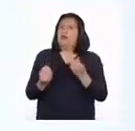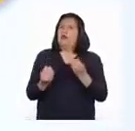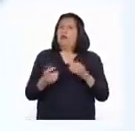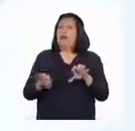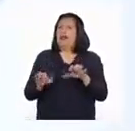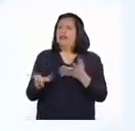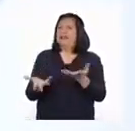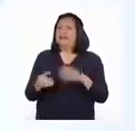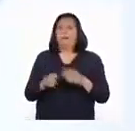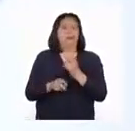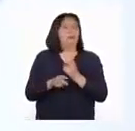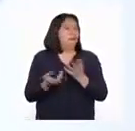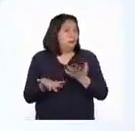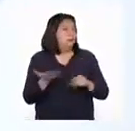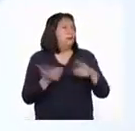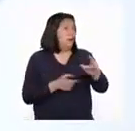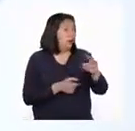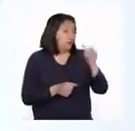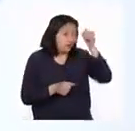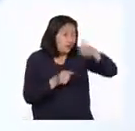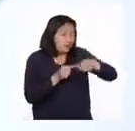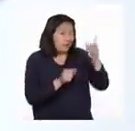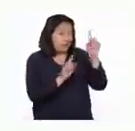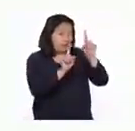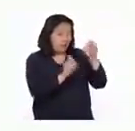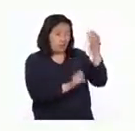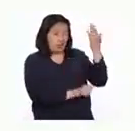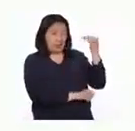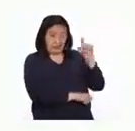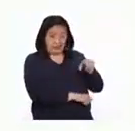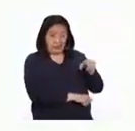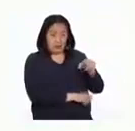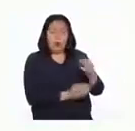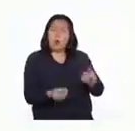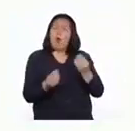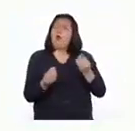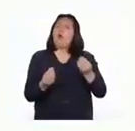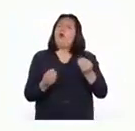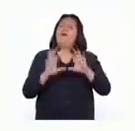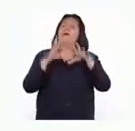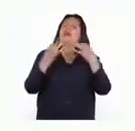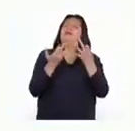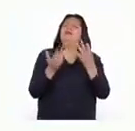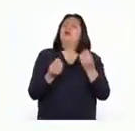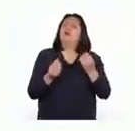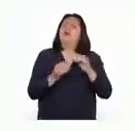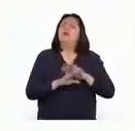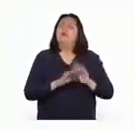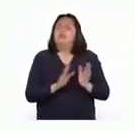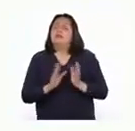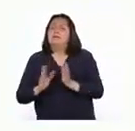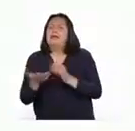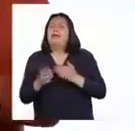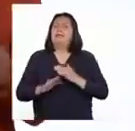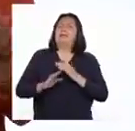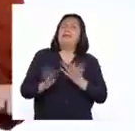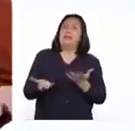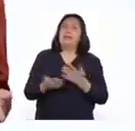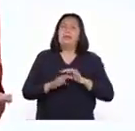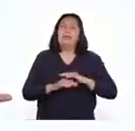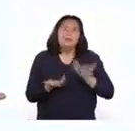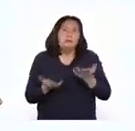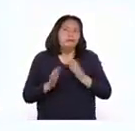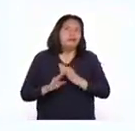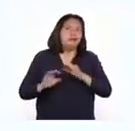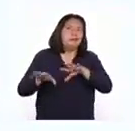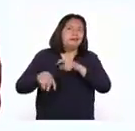fenómeno. ¿Recuerdan la pregunta que hicimos hace unos minutos? ¿Cómo se organizan las familias para enfrentar el periodo de heladas?